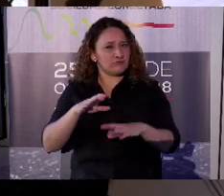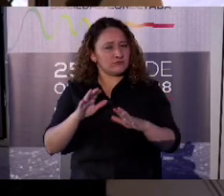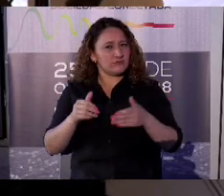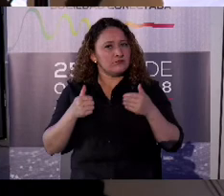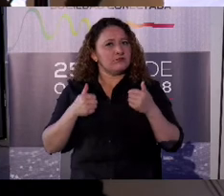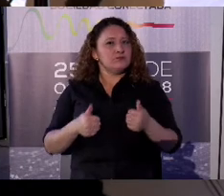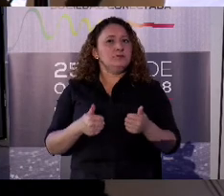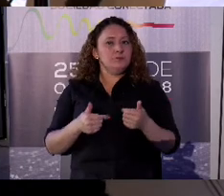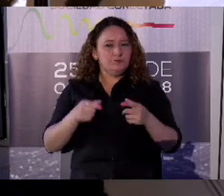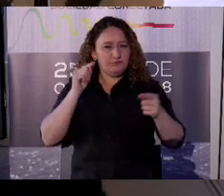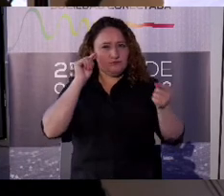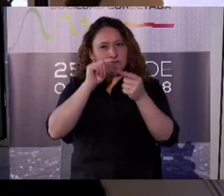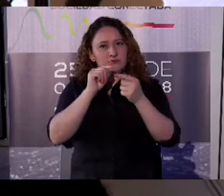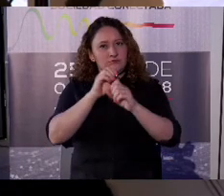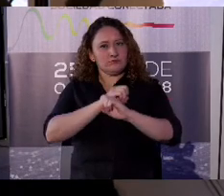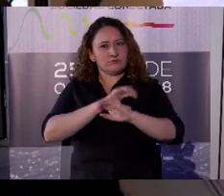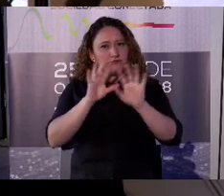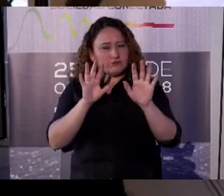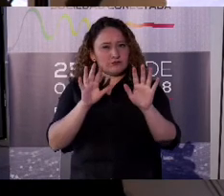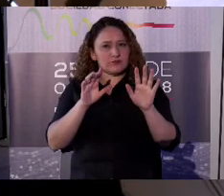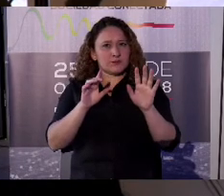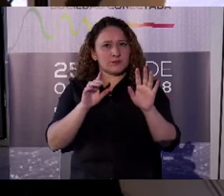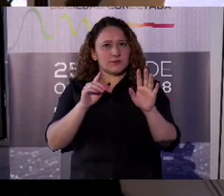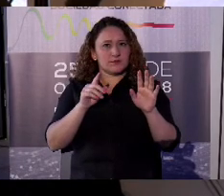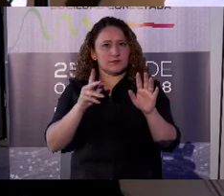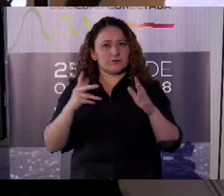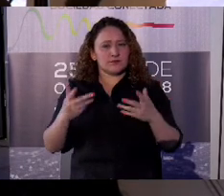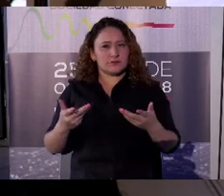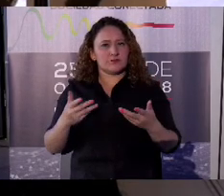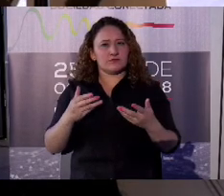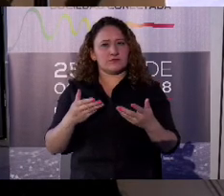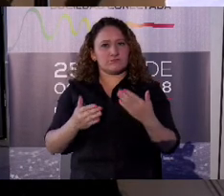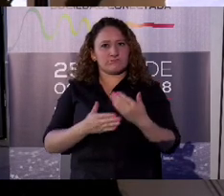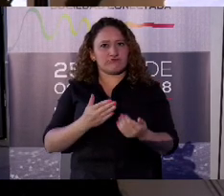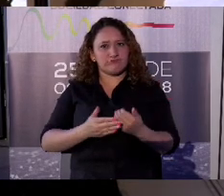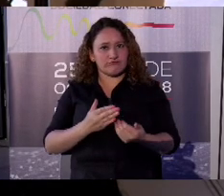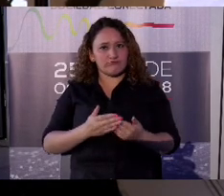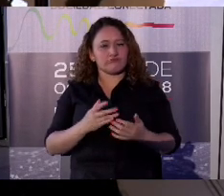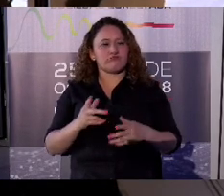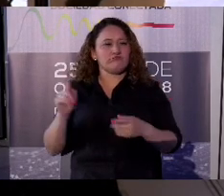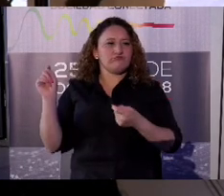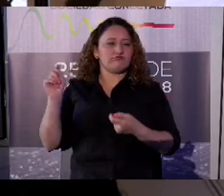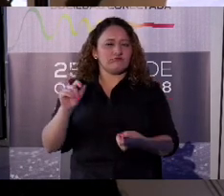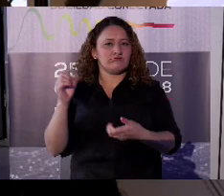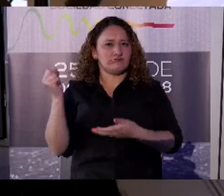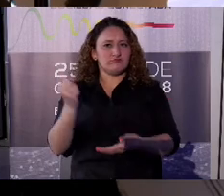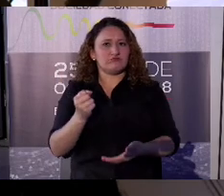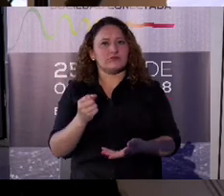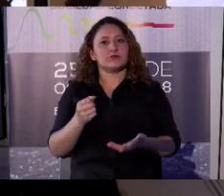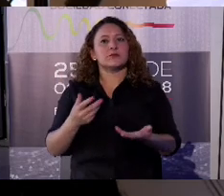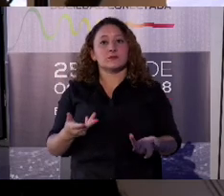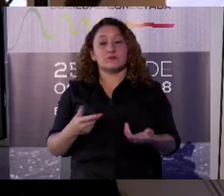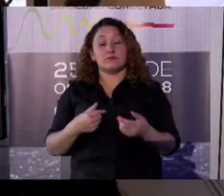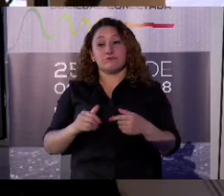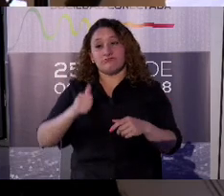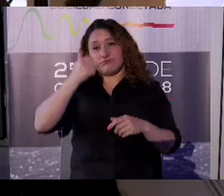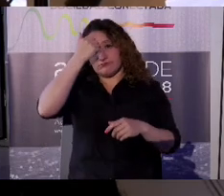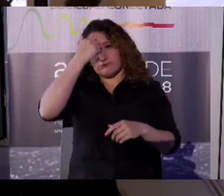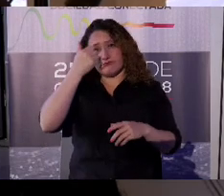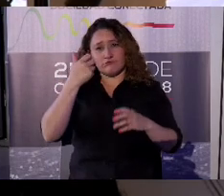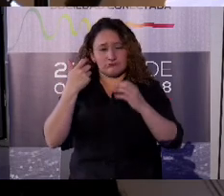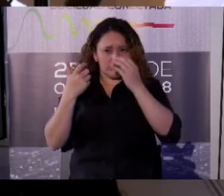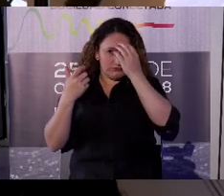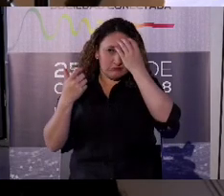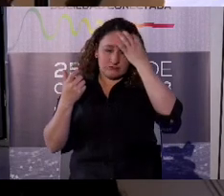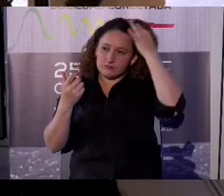tengan los objetivos claros y que sean facilitadoras de las inversiones. Y este es un tema fundamental. Por una razón que es no